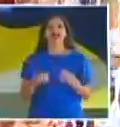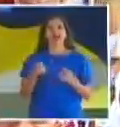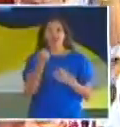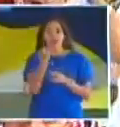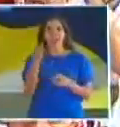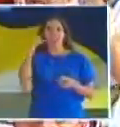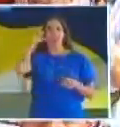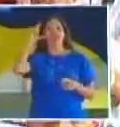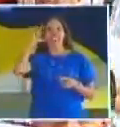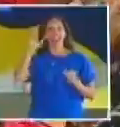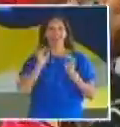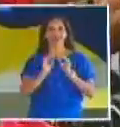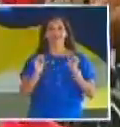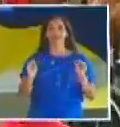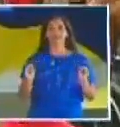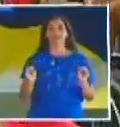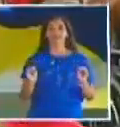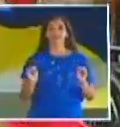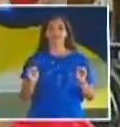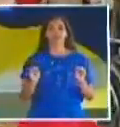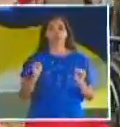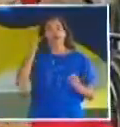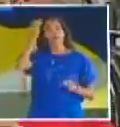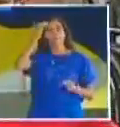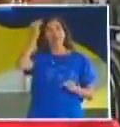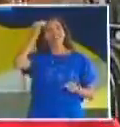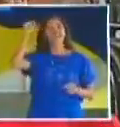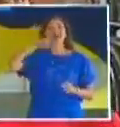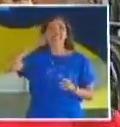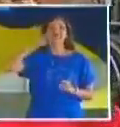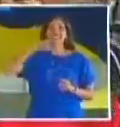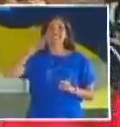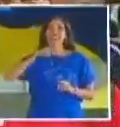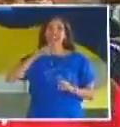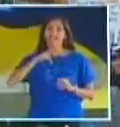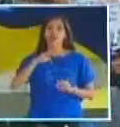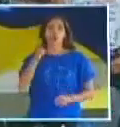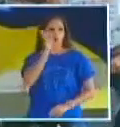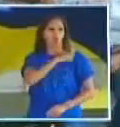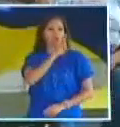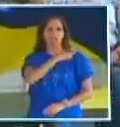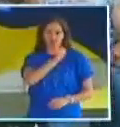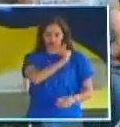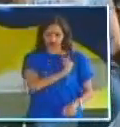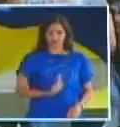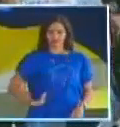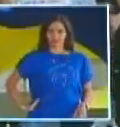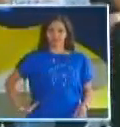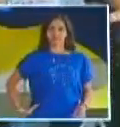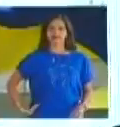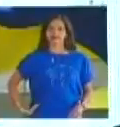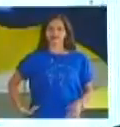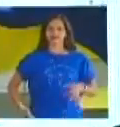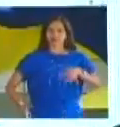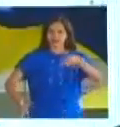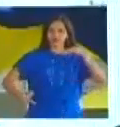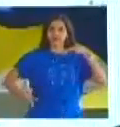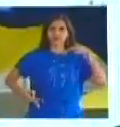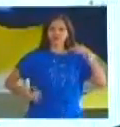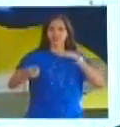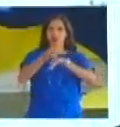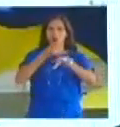días, creí necesario, como jefe de Estado, como jefe de